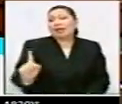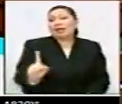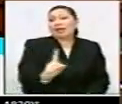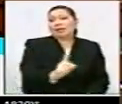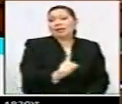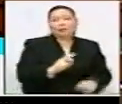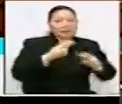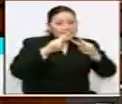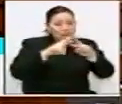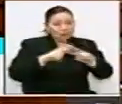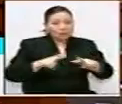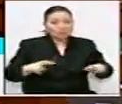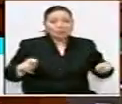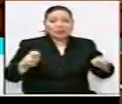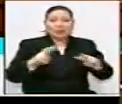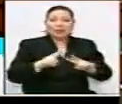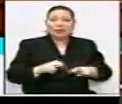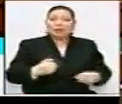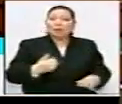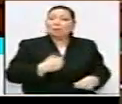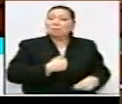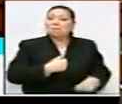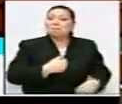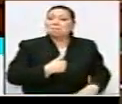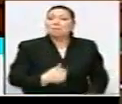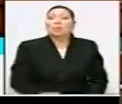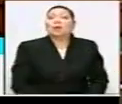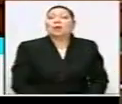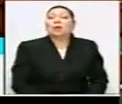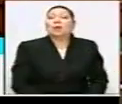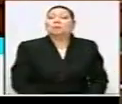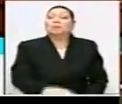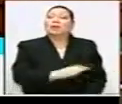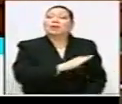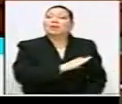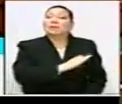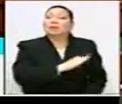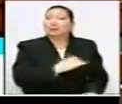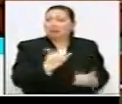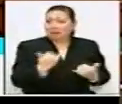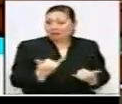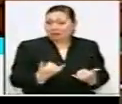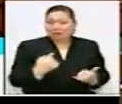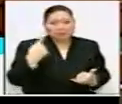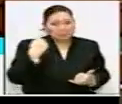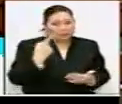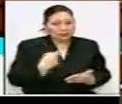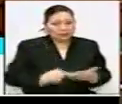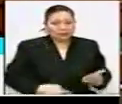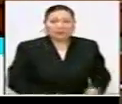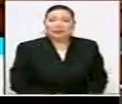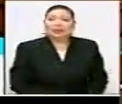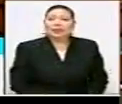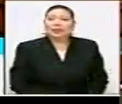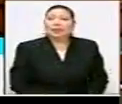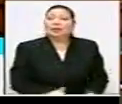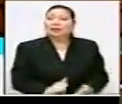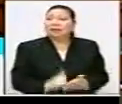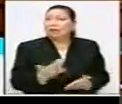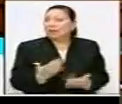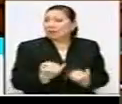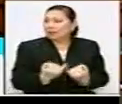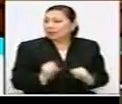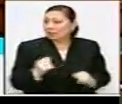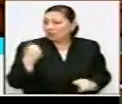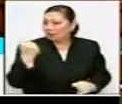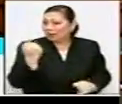las investigaciones. Y en el propio, en la propia fiscalía. Aquí estamos pensando, señores, que hay